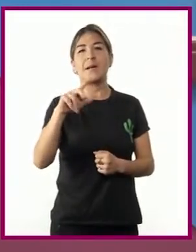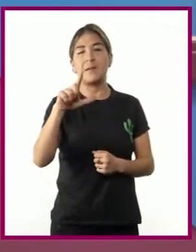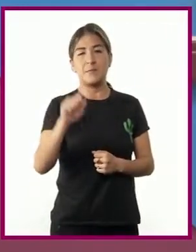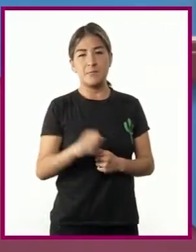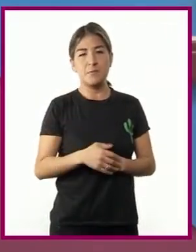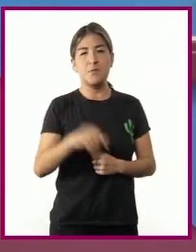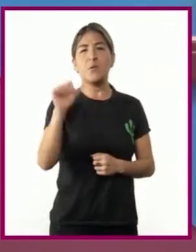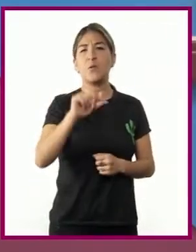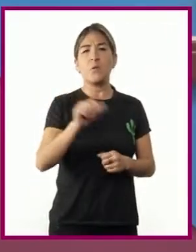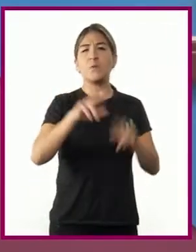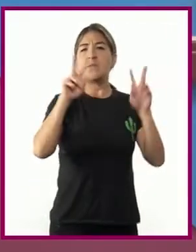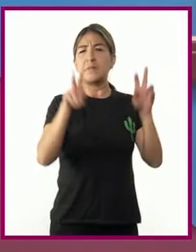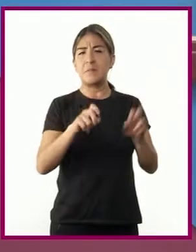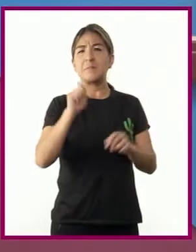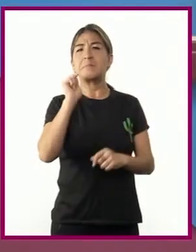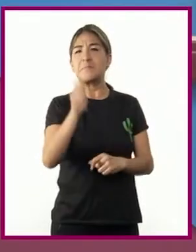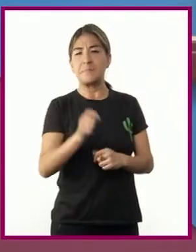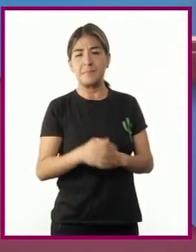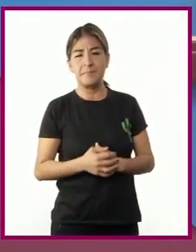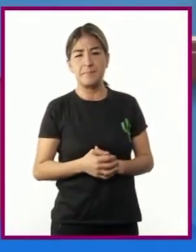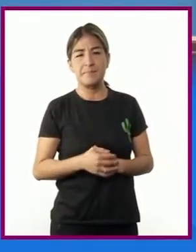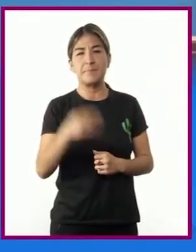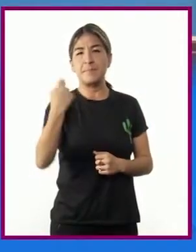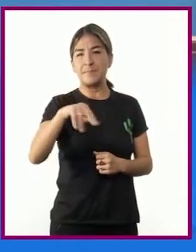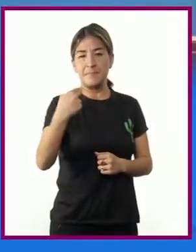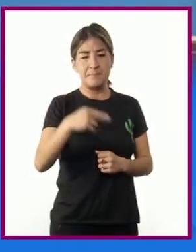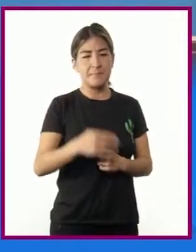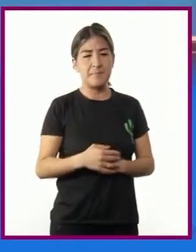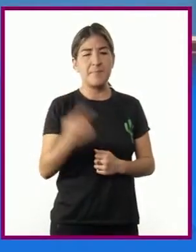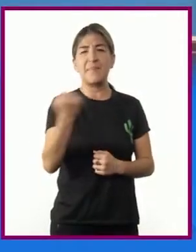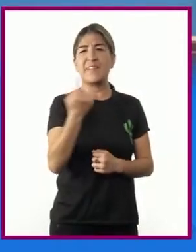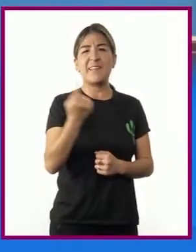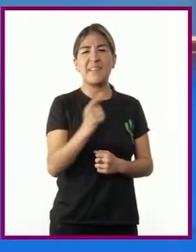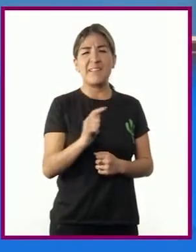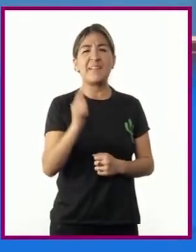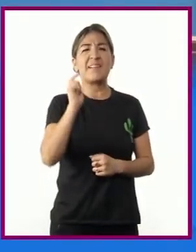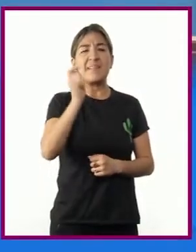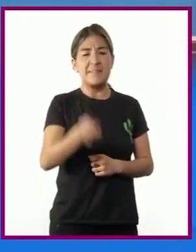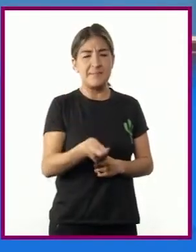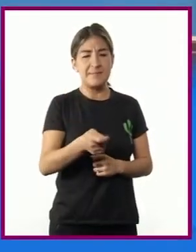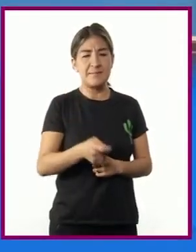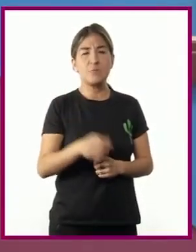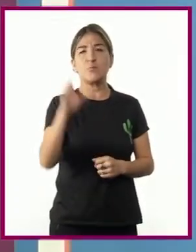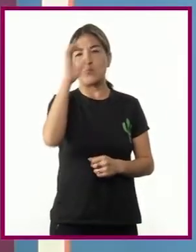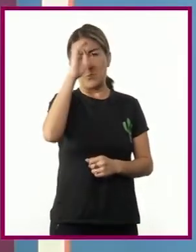El tema que desarrollaremos se titula ¿Qué es la cultura de paz?